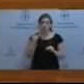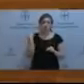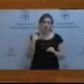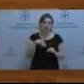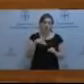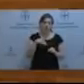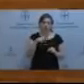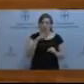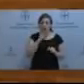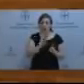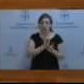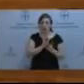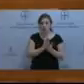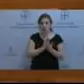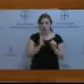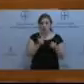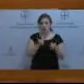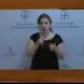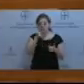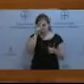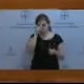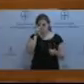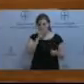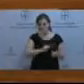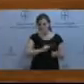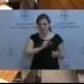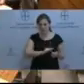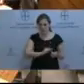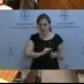de una manera cuanto menos preocupante. Gracias.